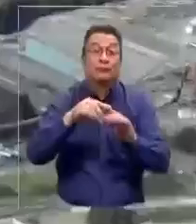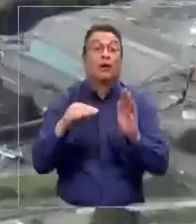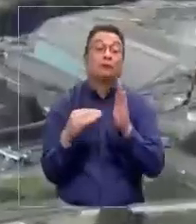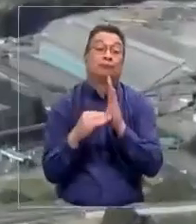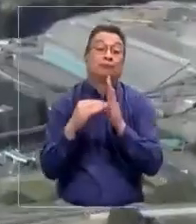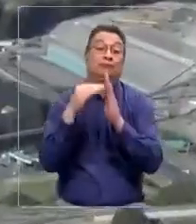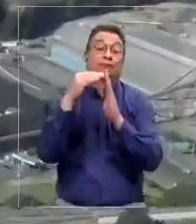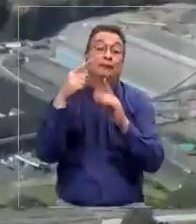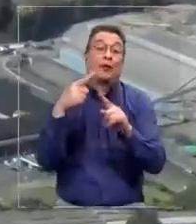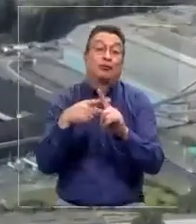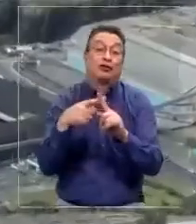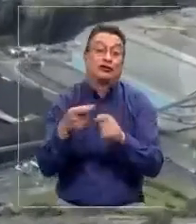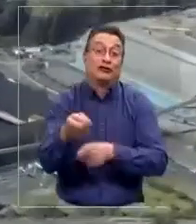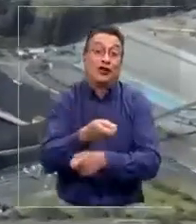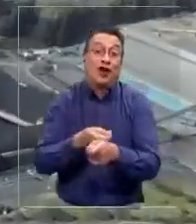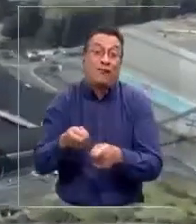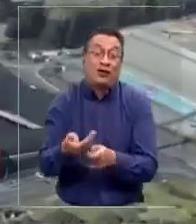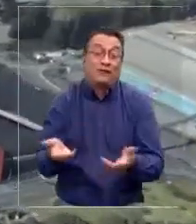progreso.